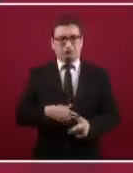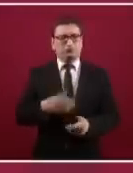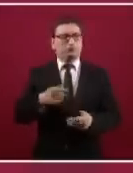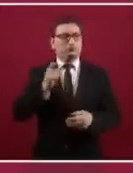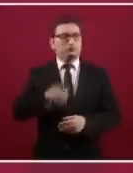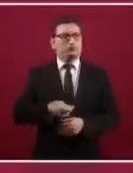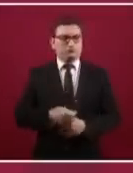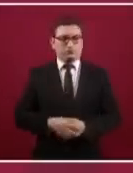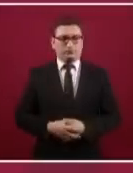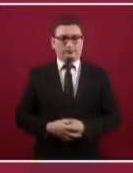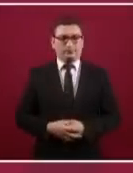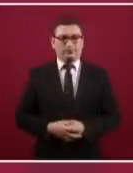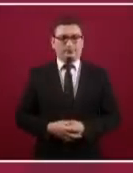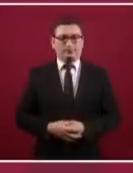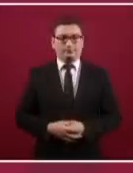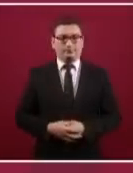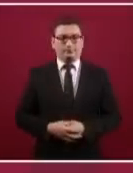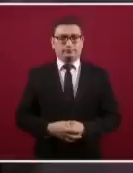que